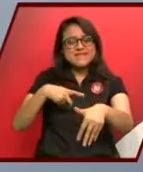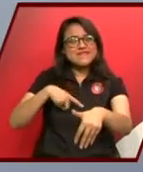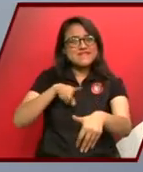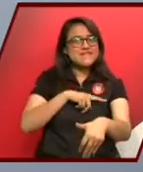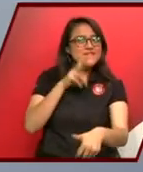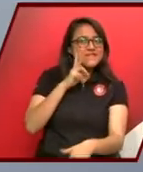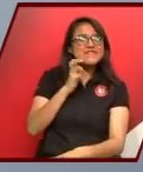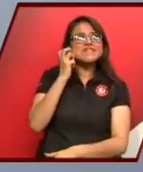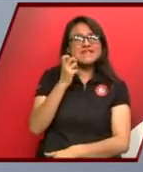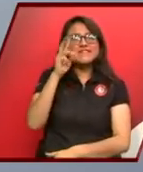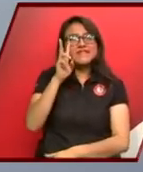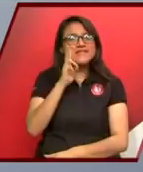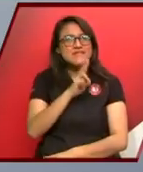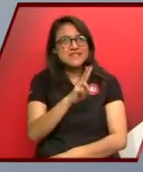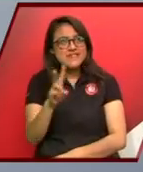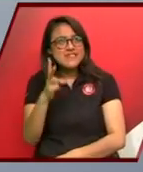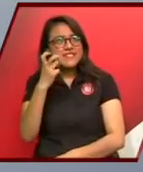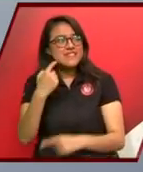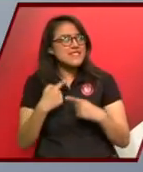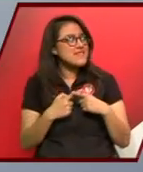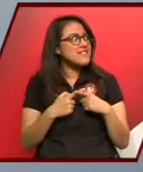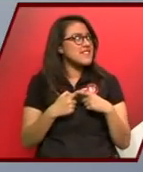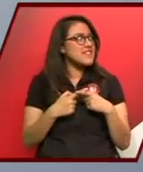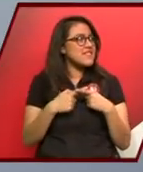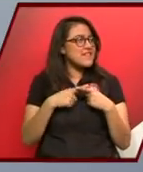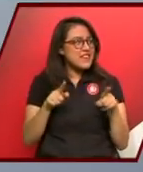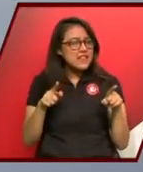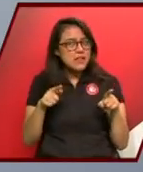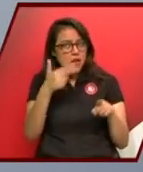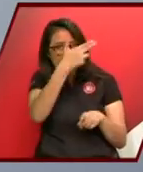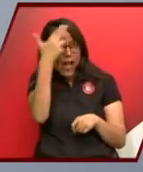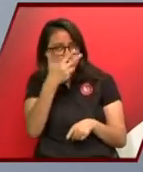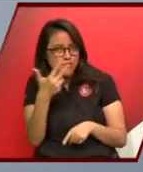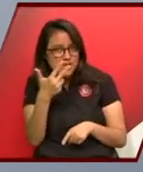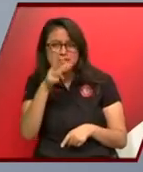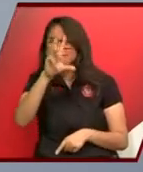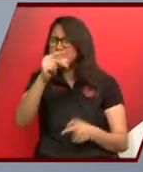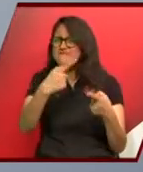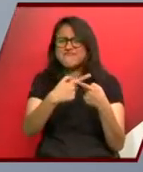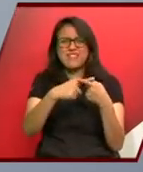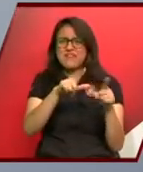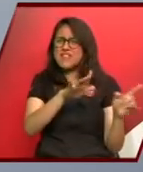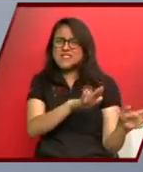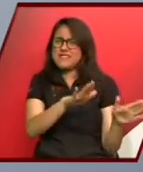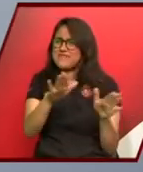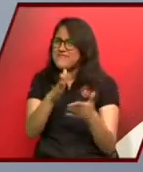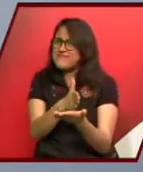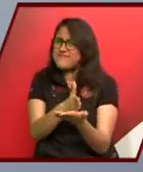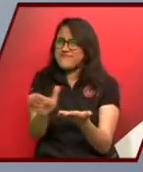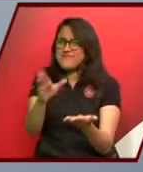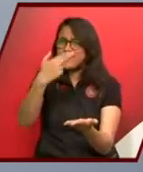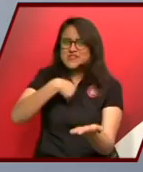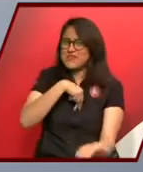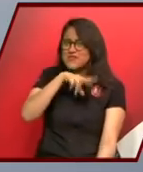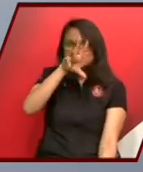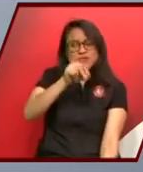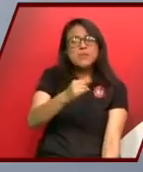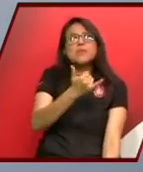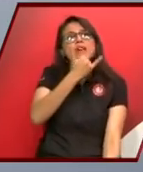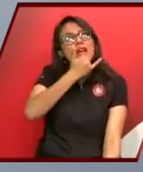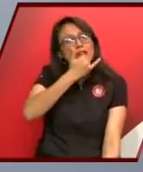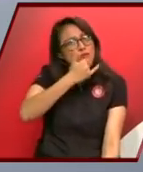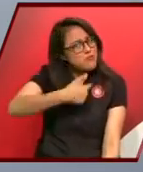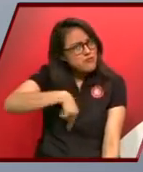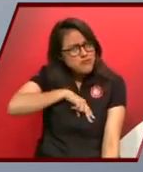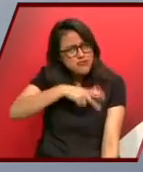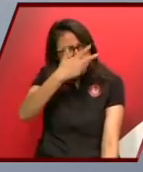pasar desapercibido. Esto es muy distinto a un Halloween que quieren vendernos como cosa novedosa. No. En México no, perdónenme, pero